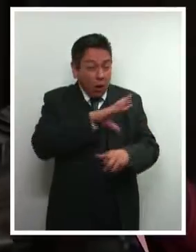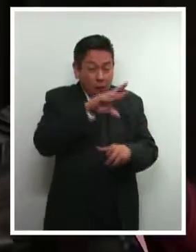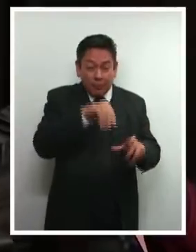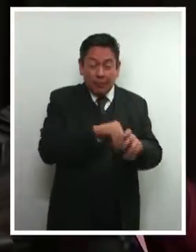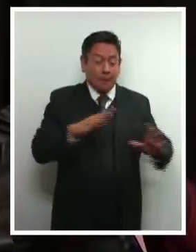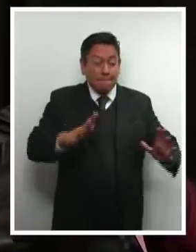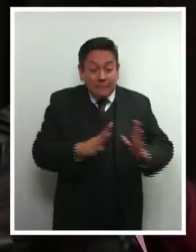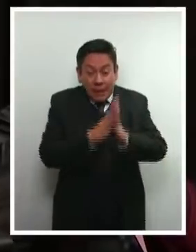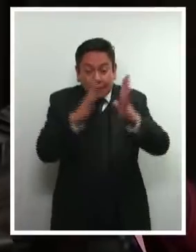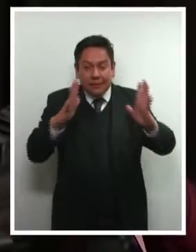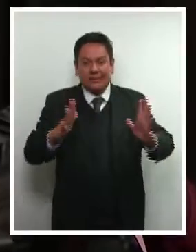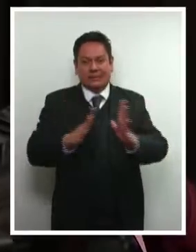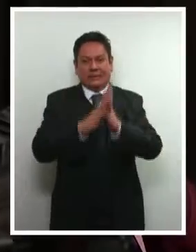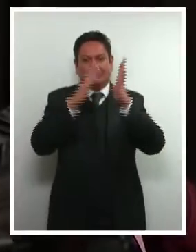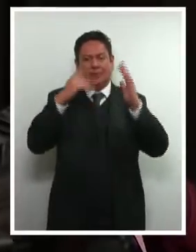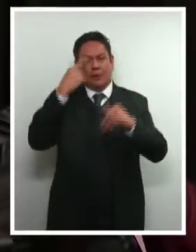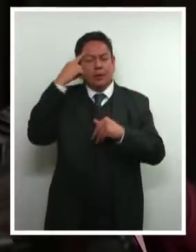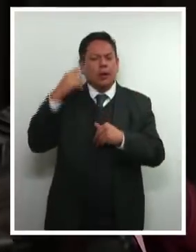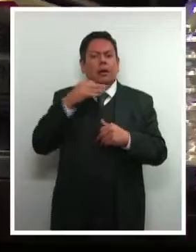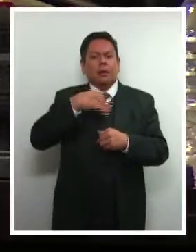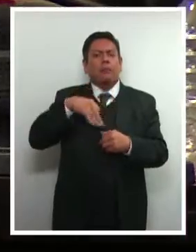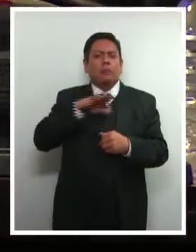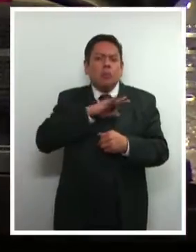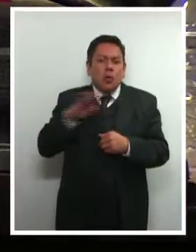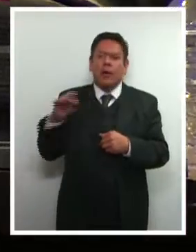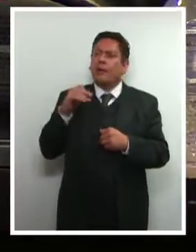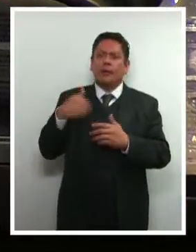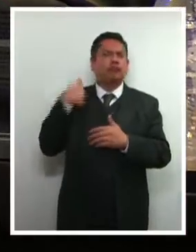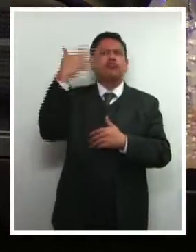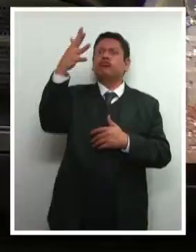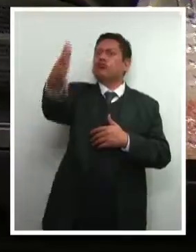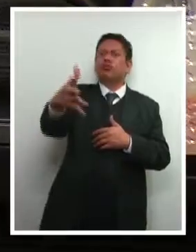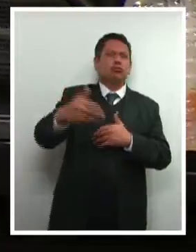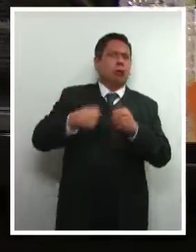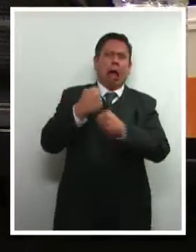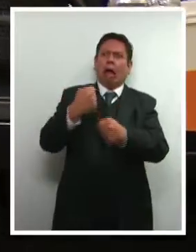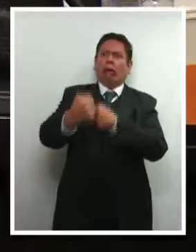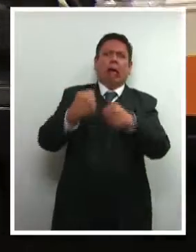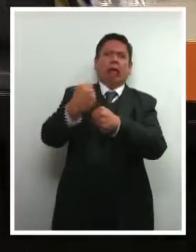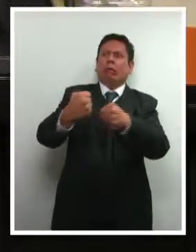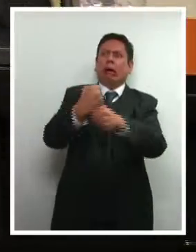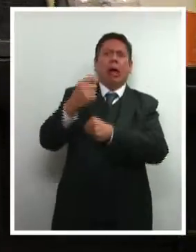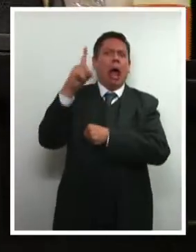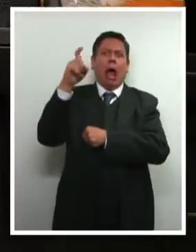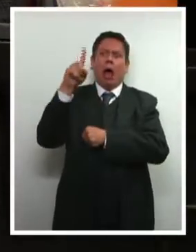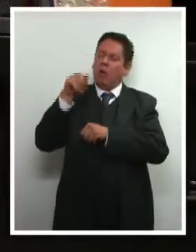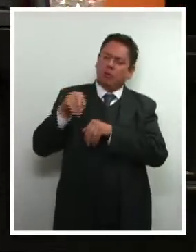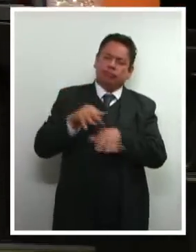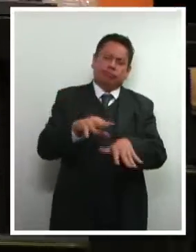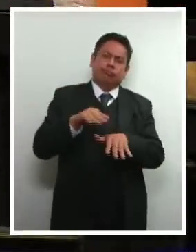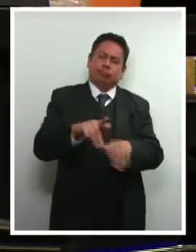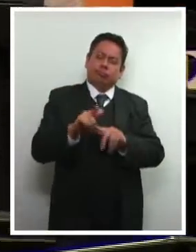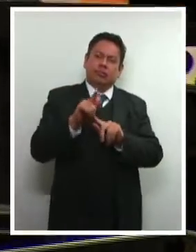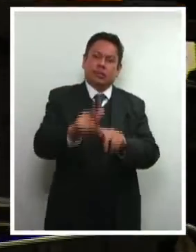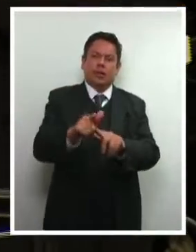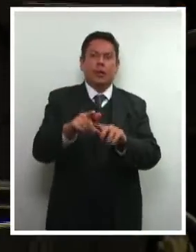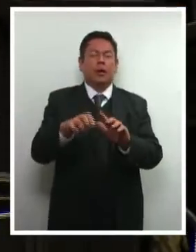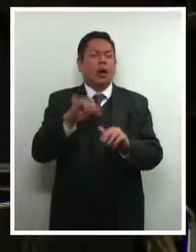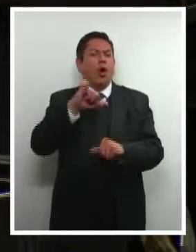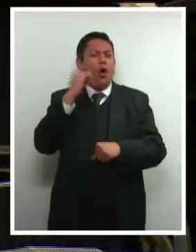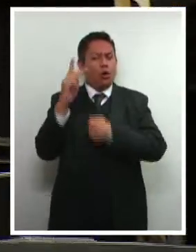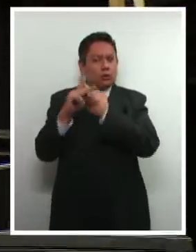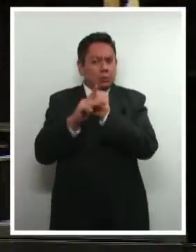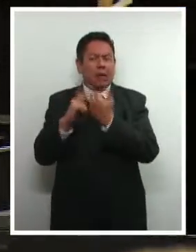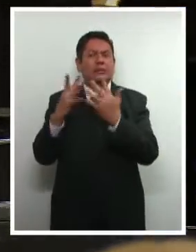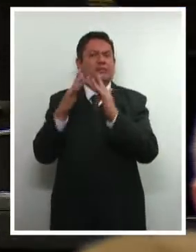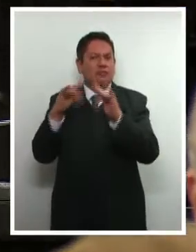y la sostenibilidad del sistema a largo plazo. Y como ocurre en países como Francia, como Chile, como Colombia, como en muchas